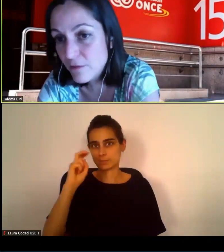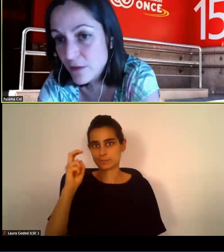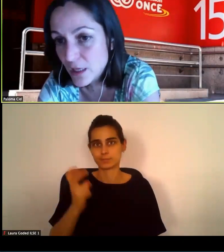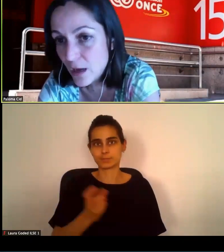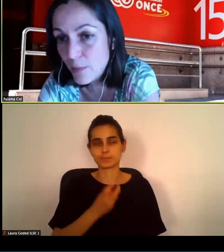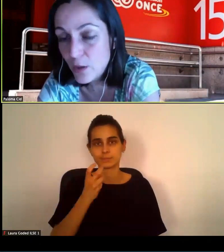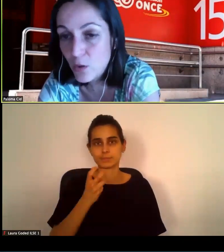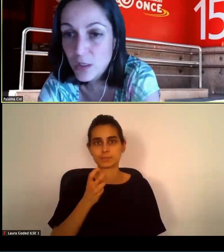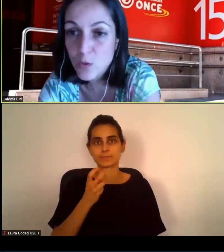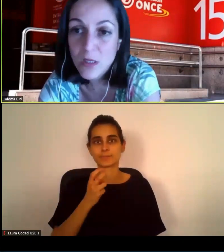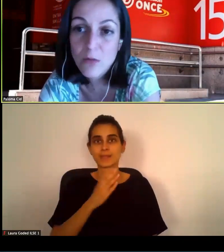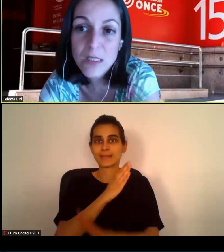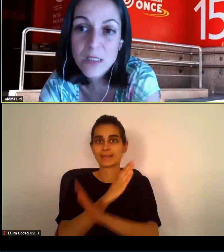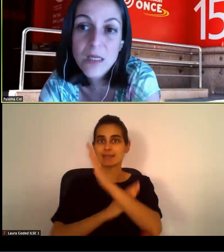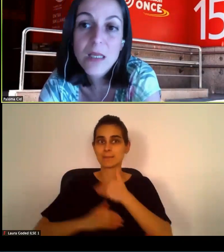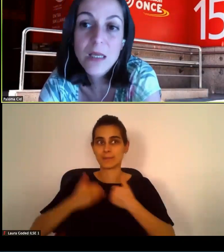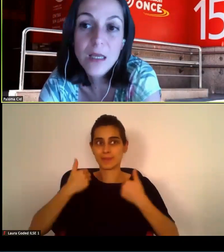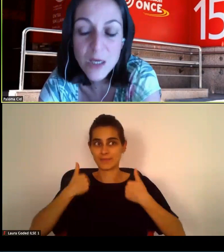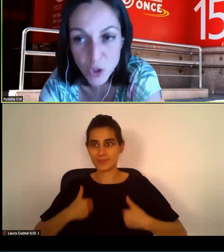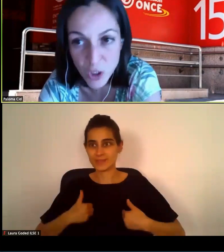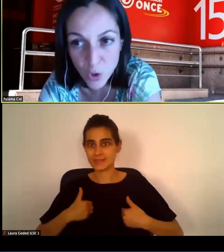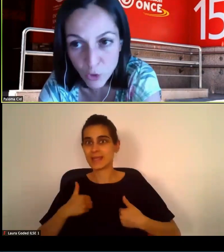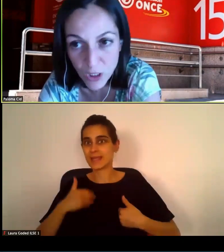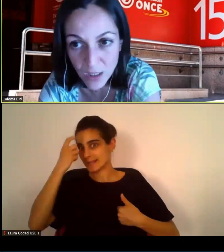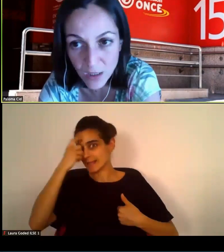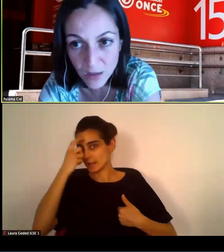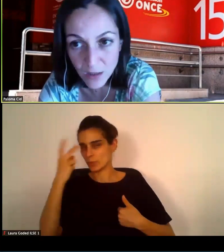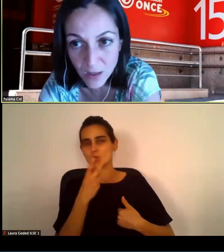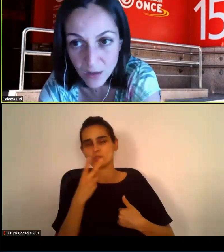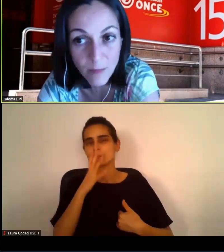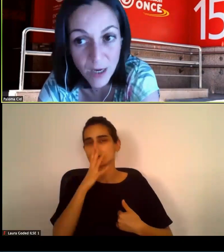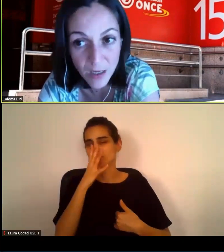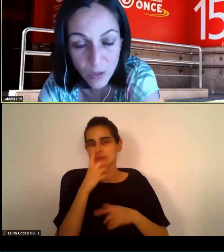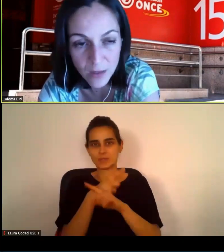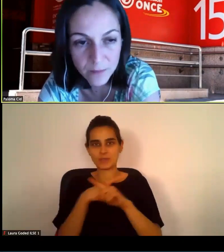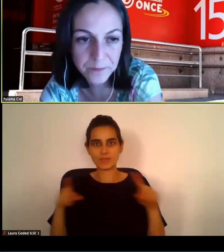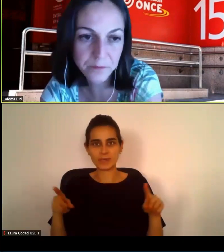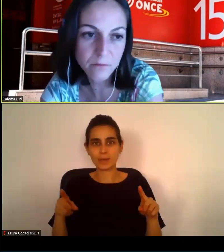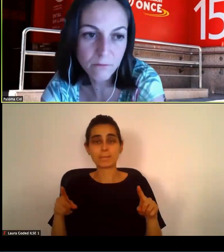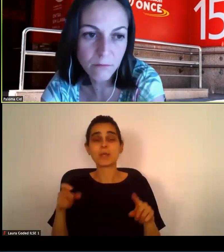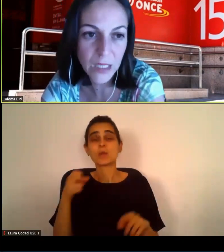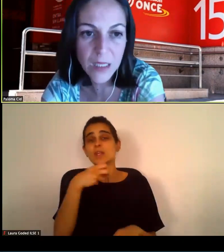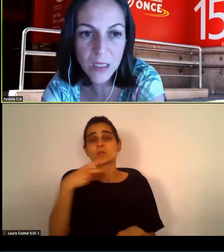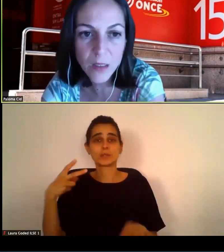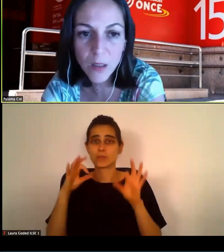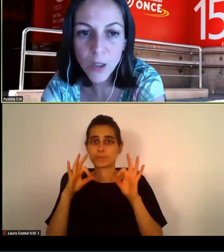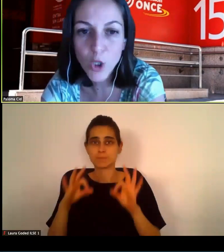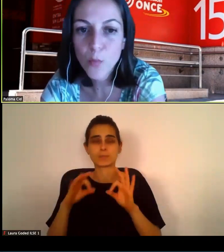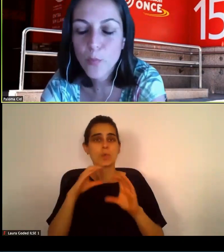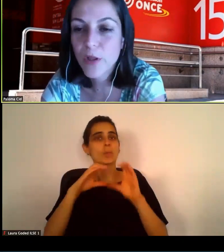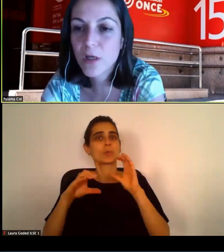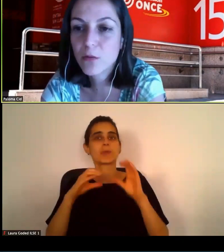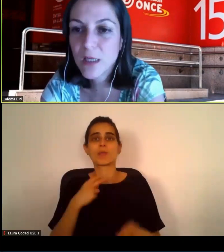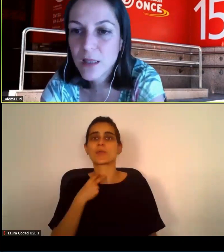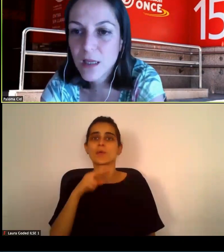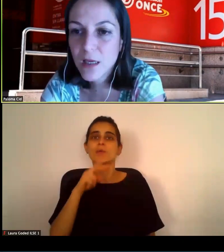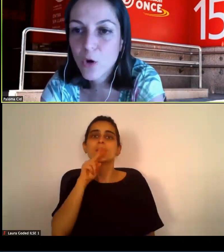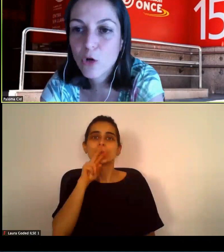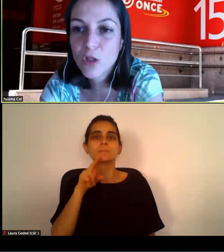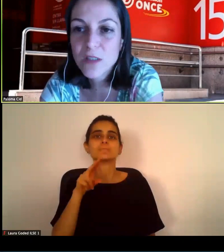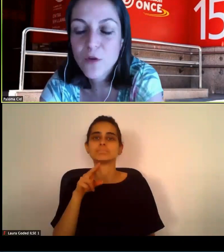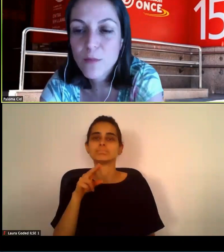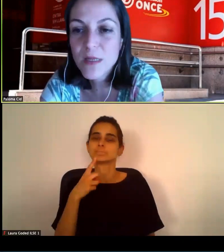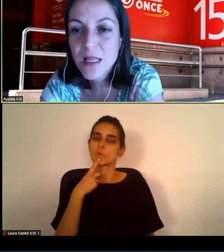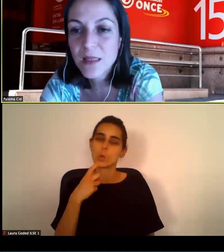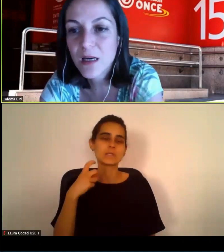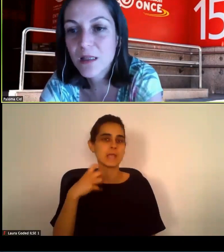discapacidad física, pero el resultado es que no se comunican de manera oral. Y pueden utilizar